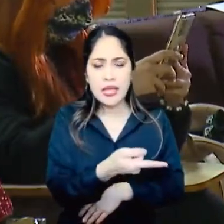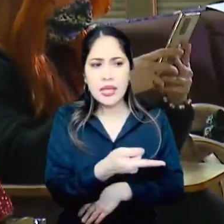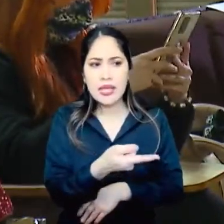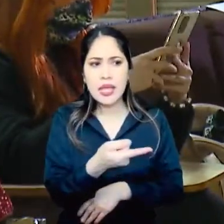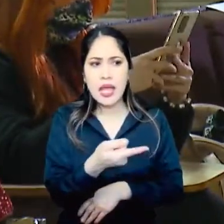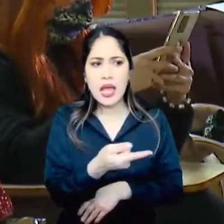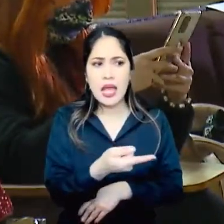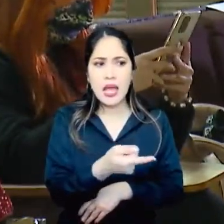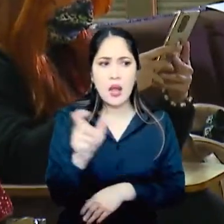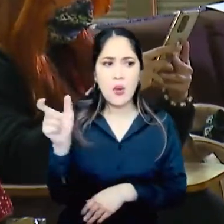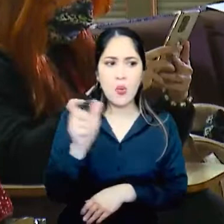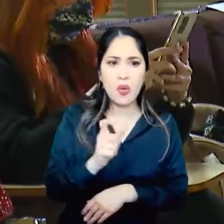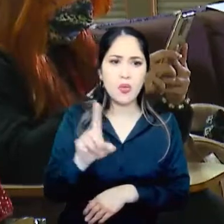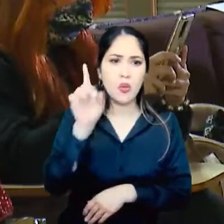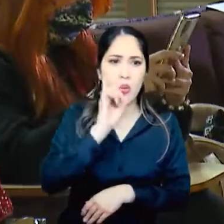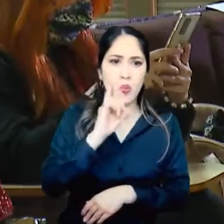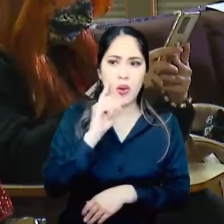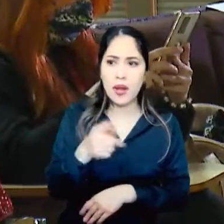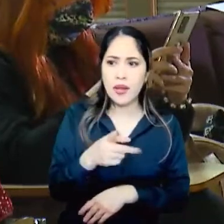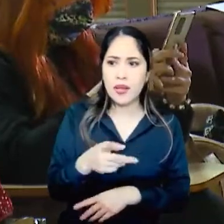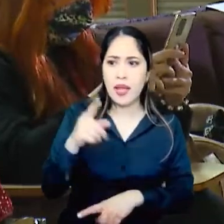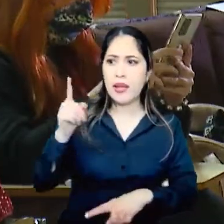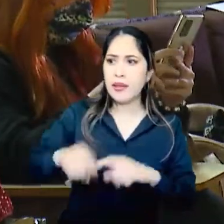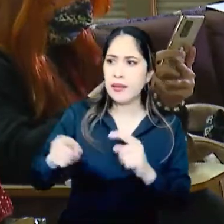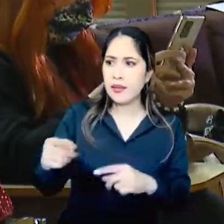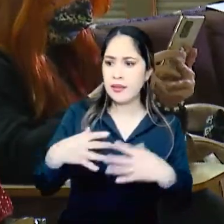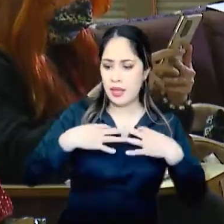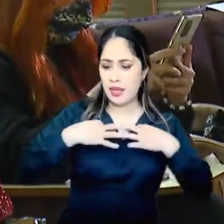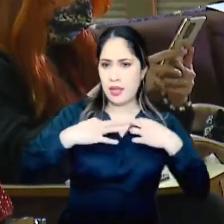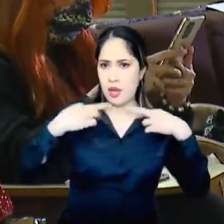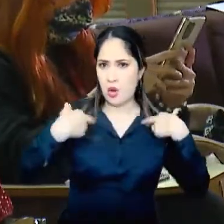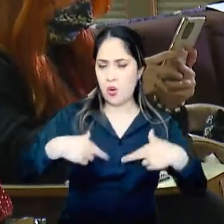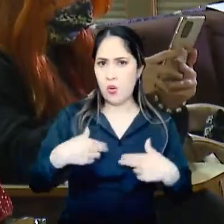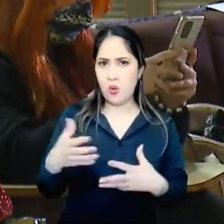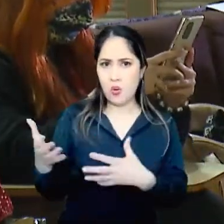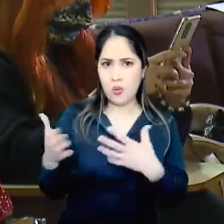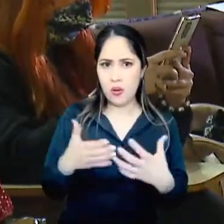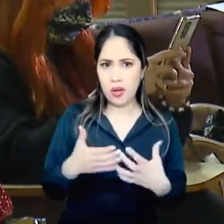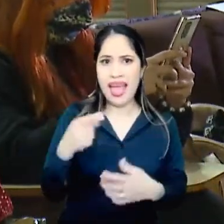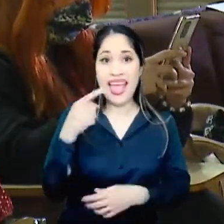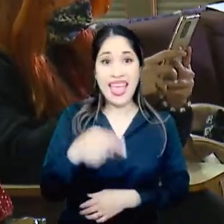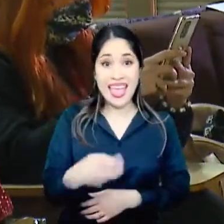ropa íntima. Es decir, esta imagen que ahora tiene el ISDE,